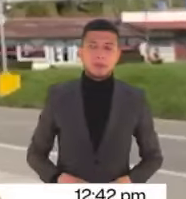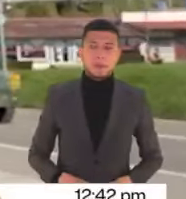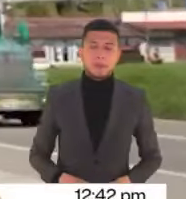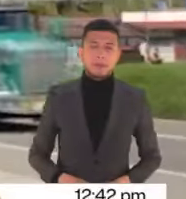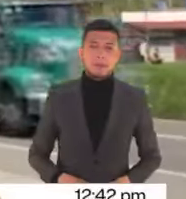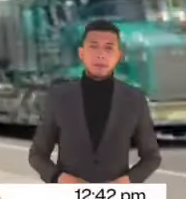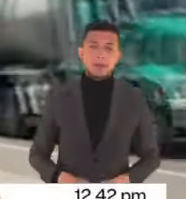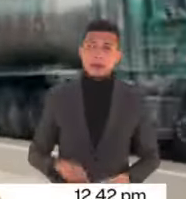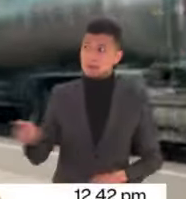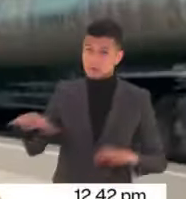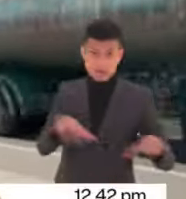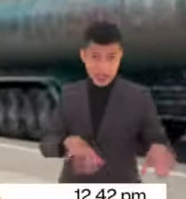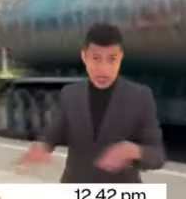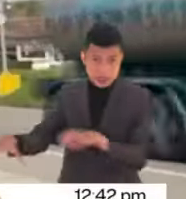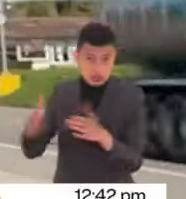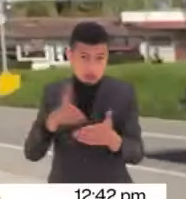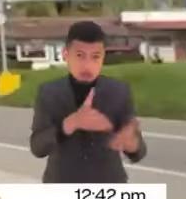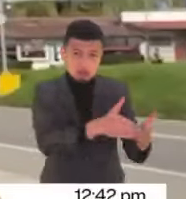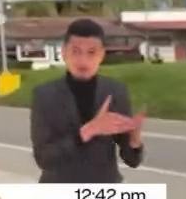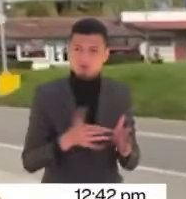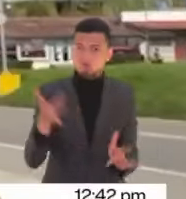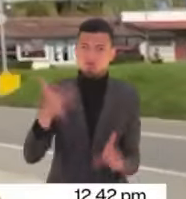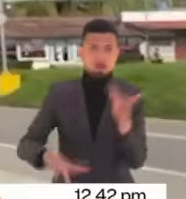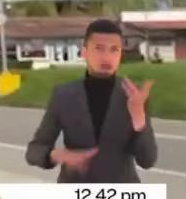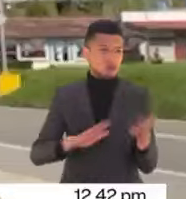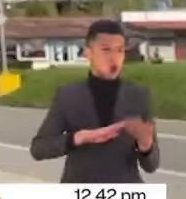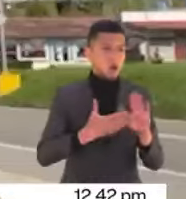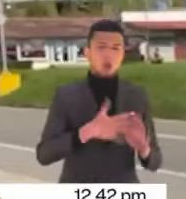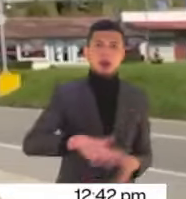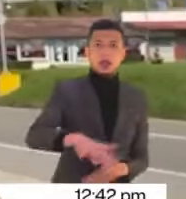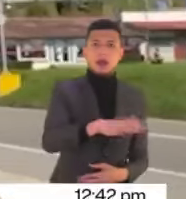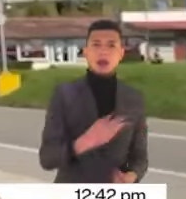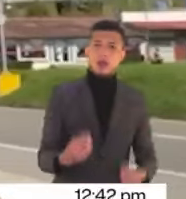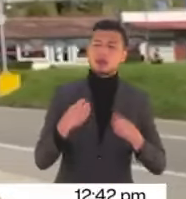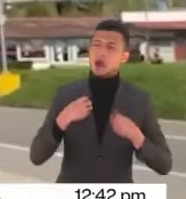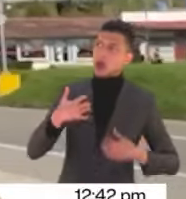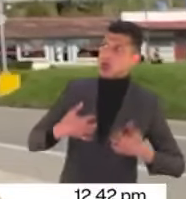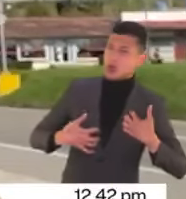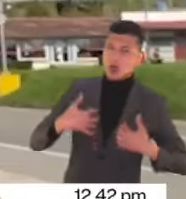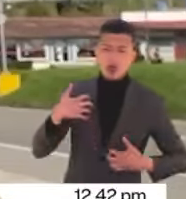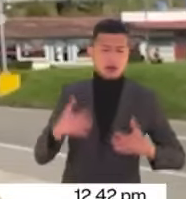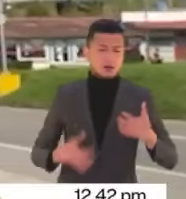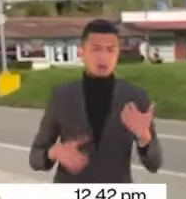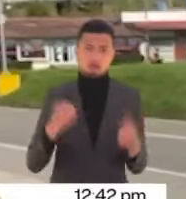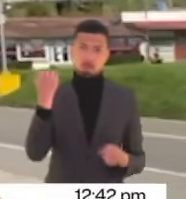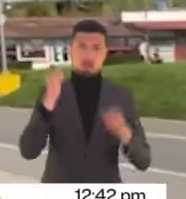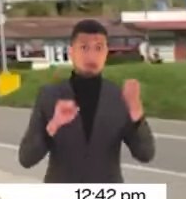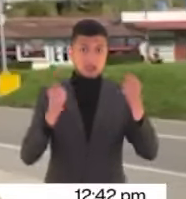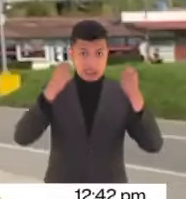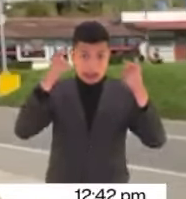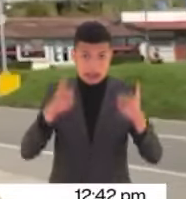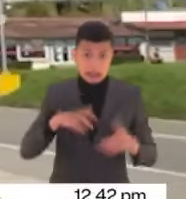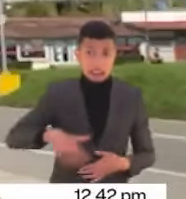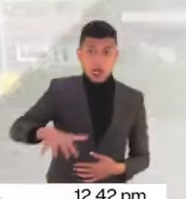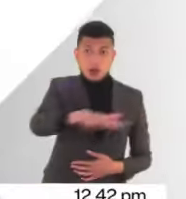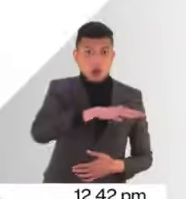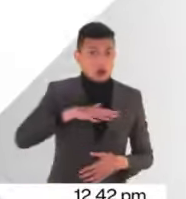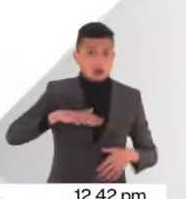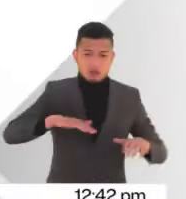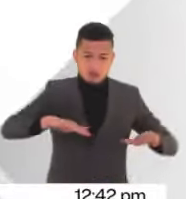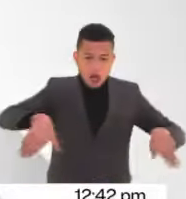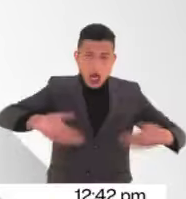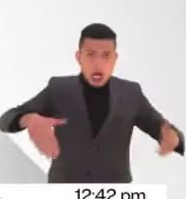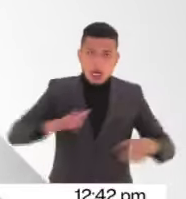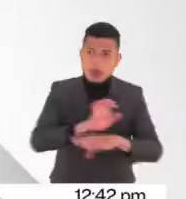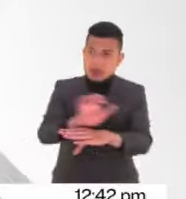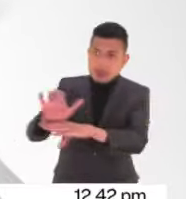acciones van en contravía de la comunidad y generan miedo y zozobra. La ausencia del Estado en Tacueyó permite que estos